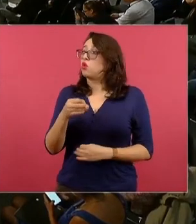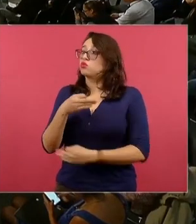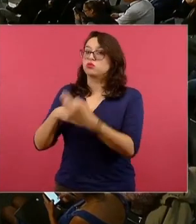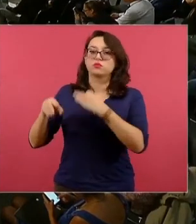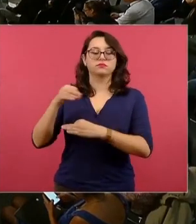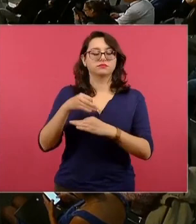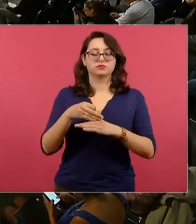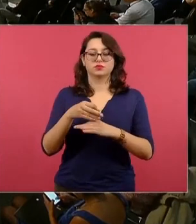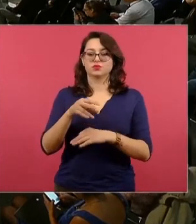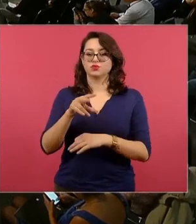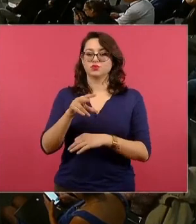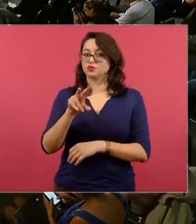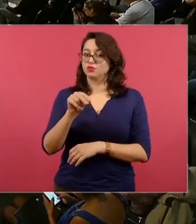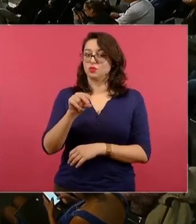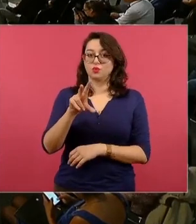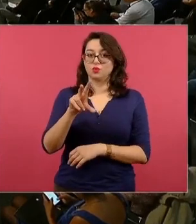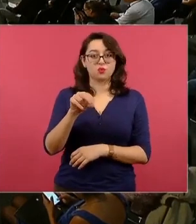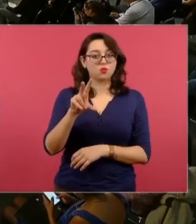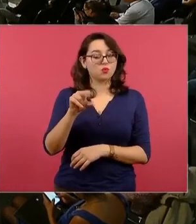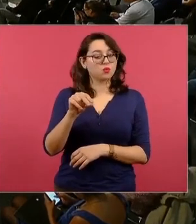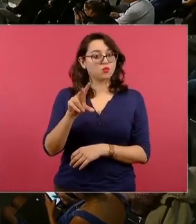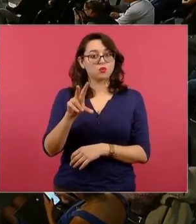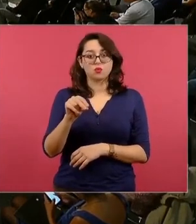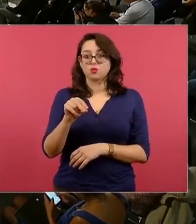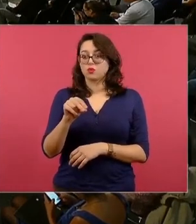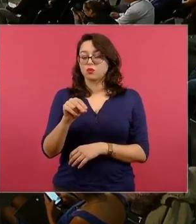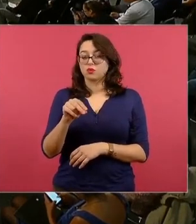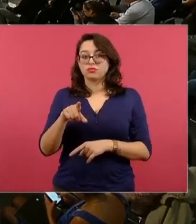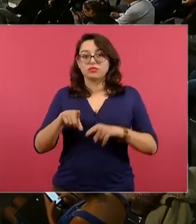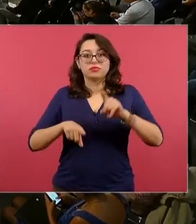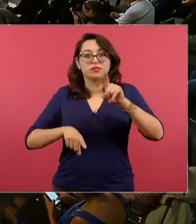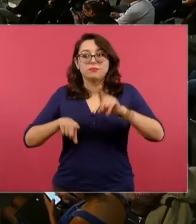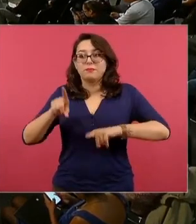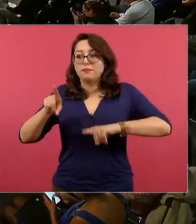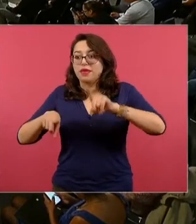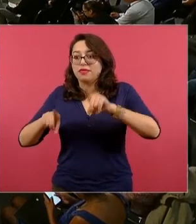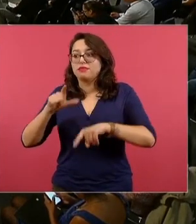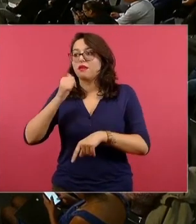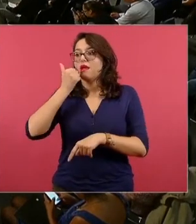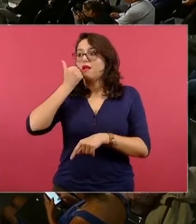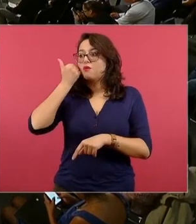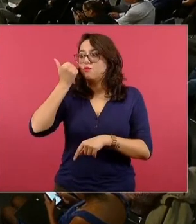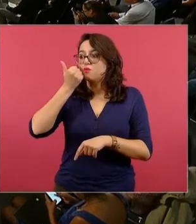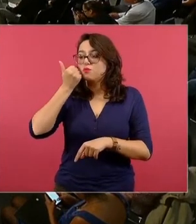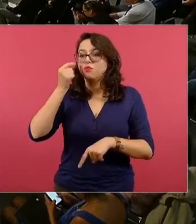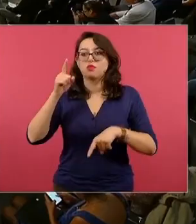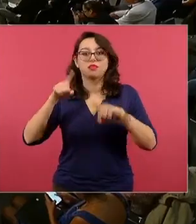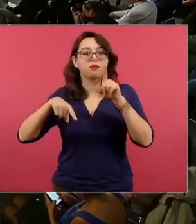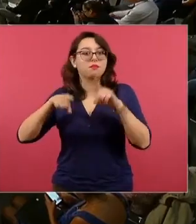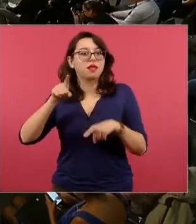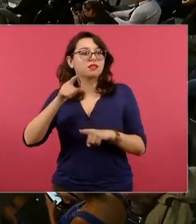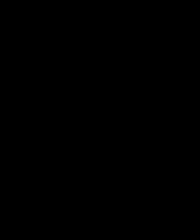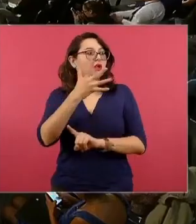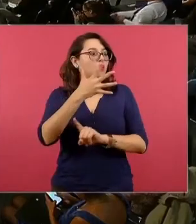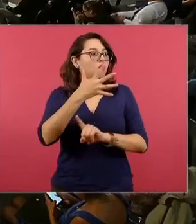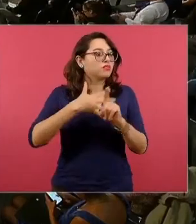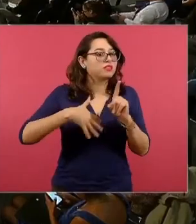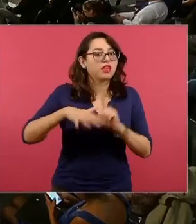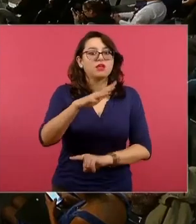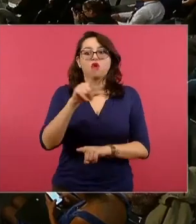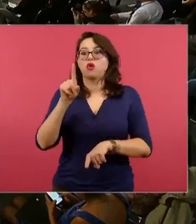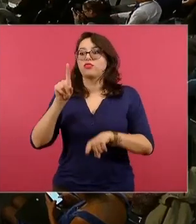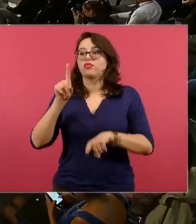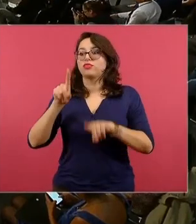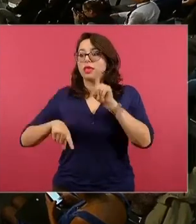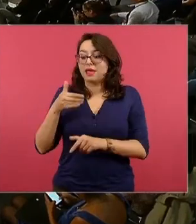En cada etapa, porque así lo vivimos, de repente a mí me dicen, ¿y cómo va a ser el programa analítico para